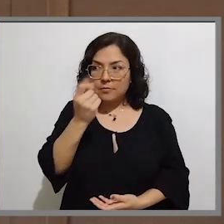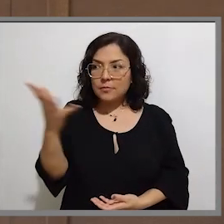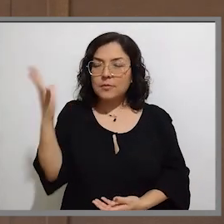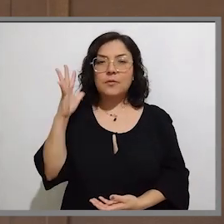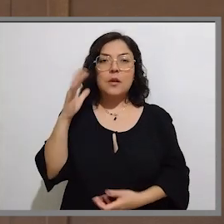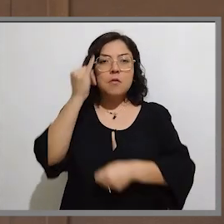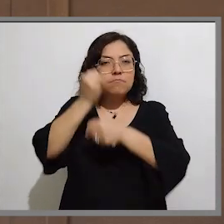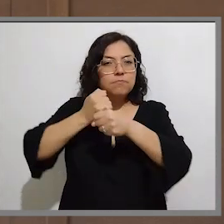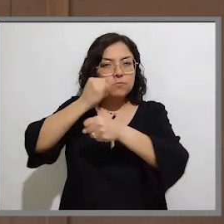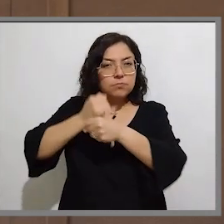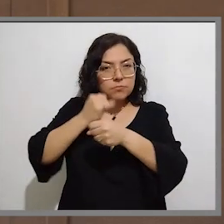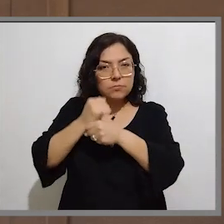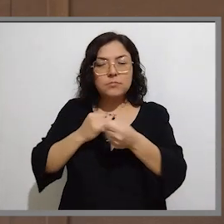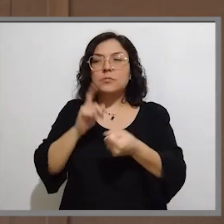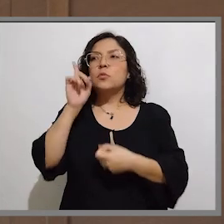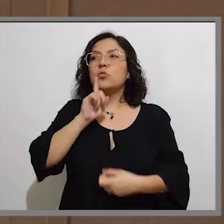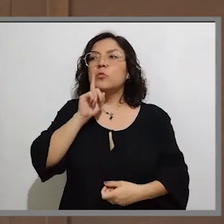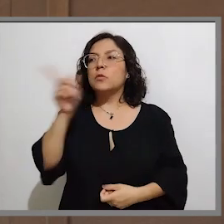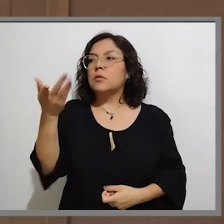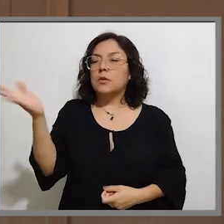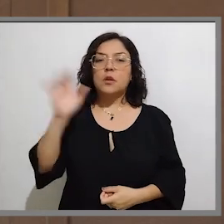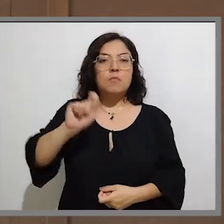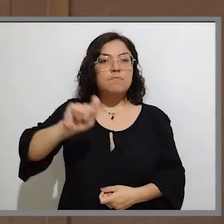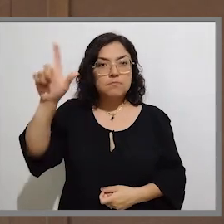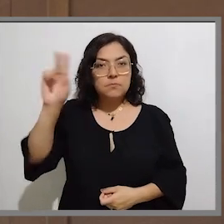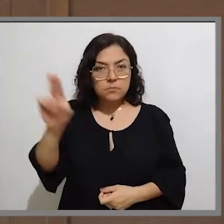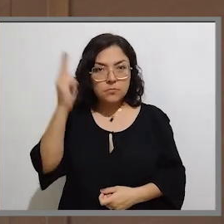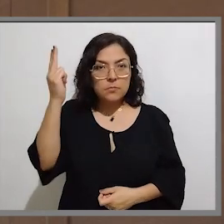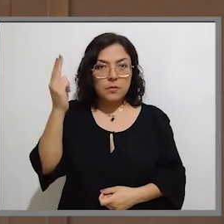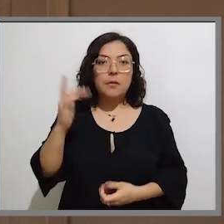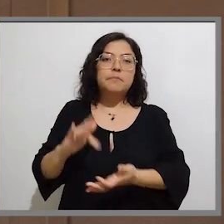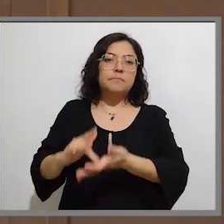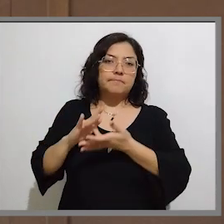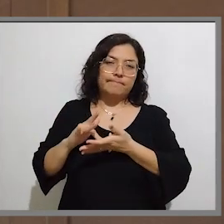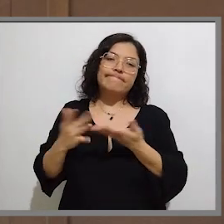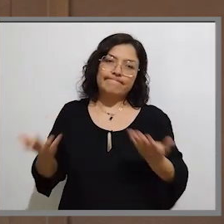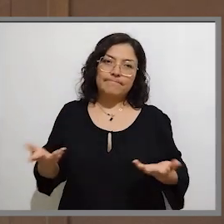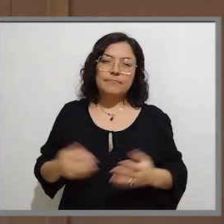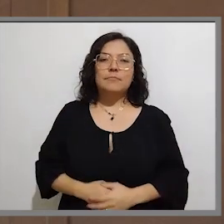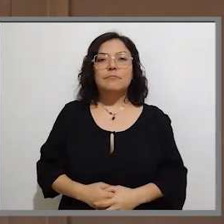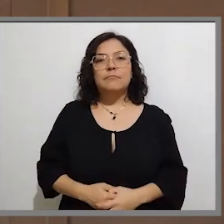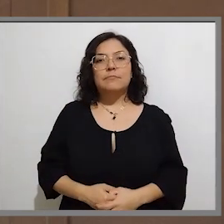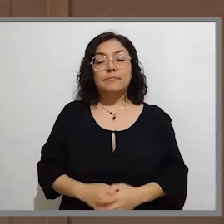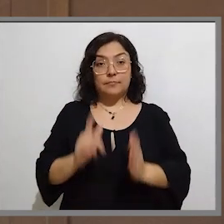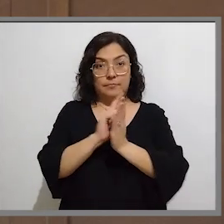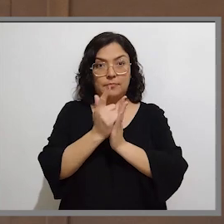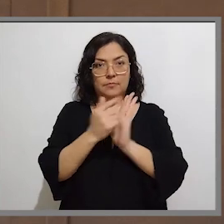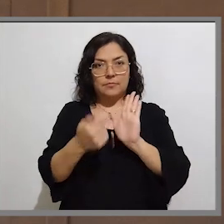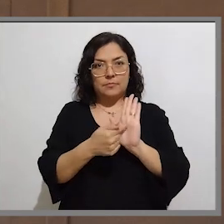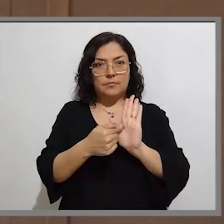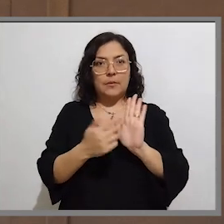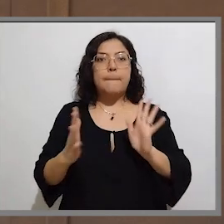universitarias que colaboran en esta obra colectiva. Entonces, este libro denominado Participación Política de las